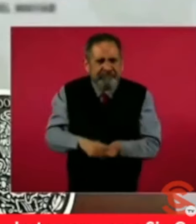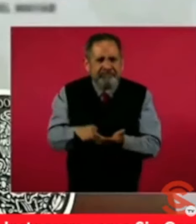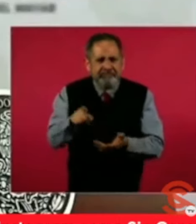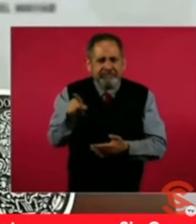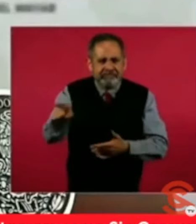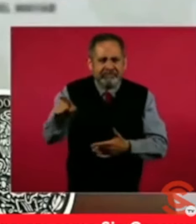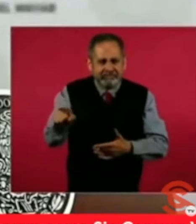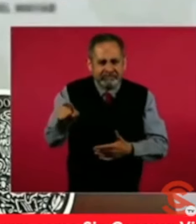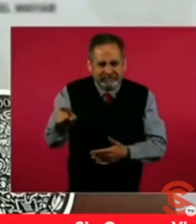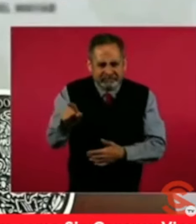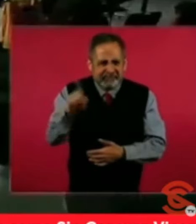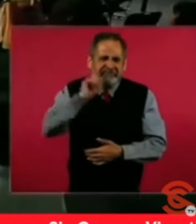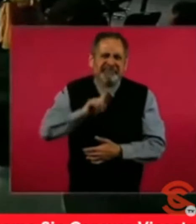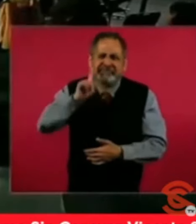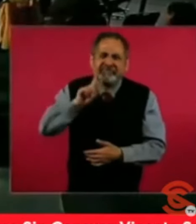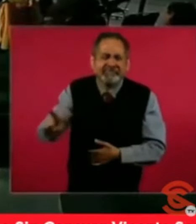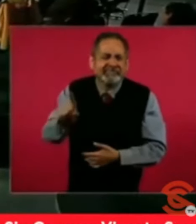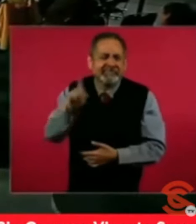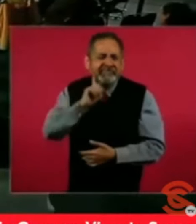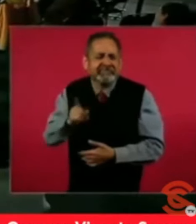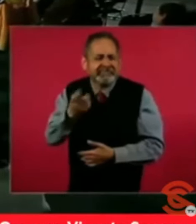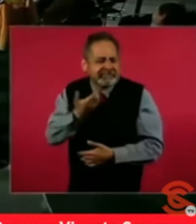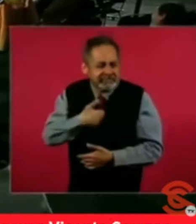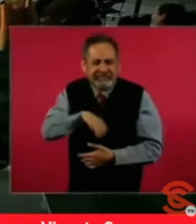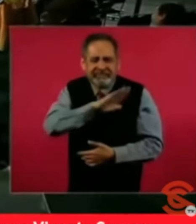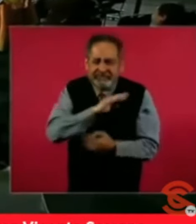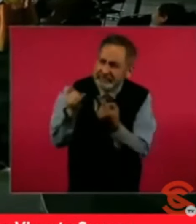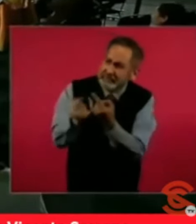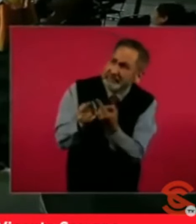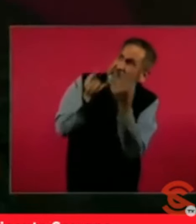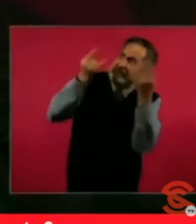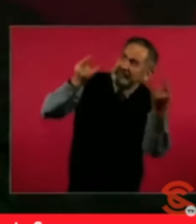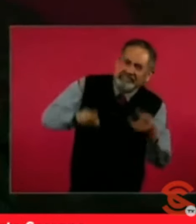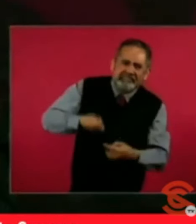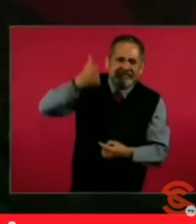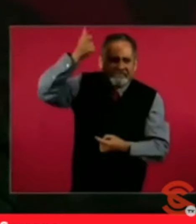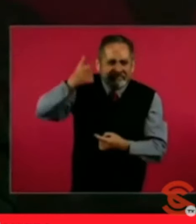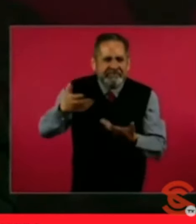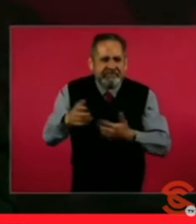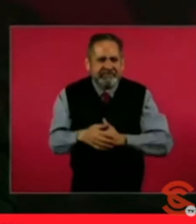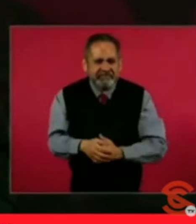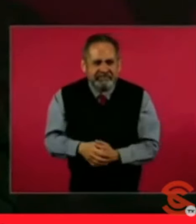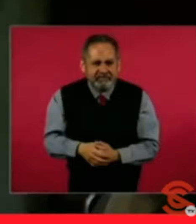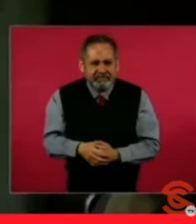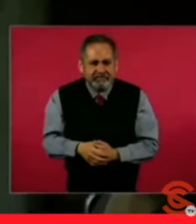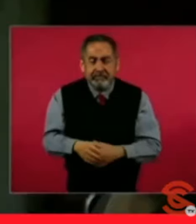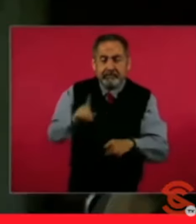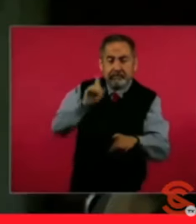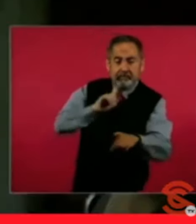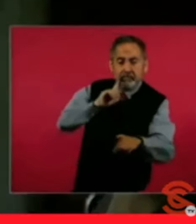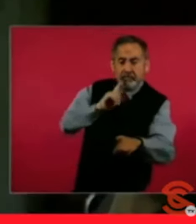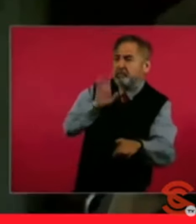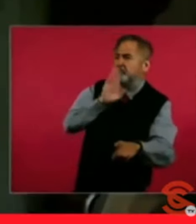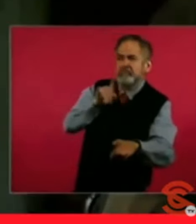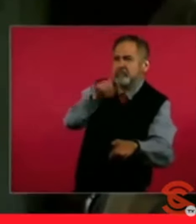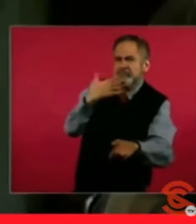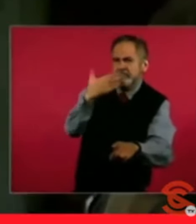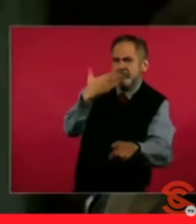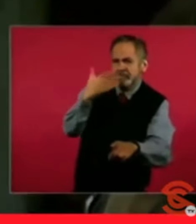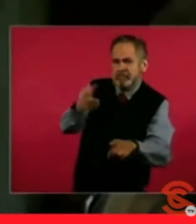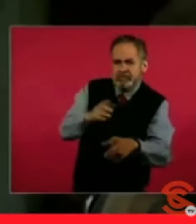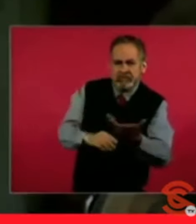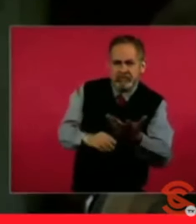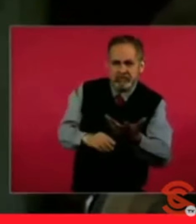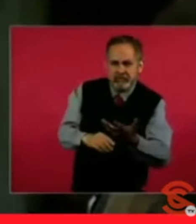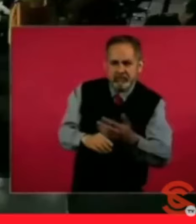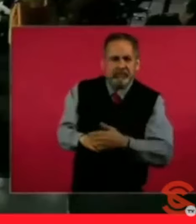no está sea presidenta mal. Es histórico. No está mal que usted les pida aplausos y que no? ellos los acepten. No, un